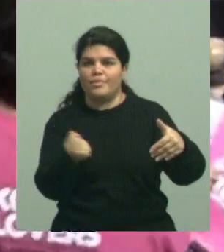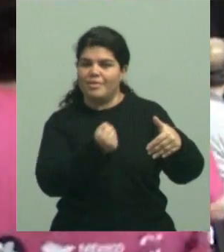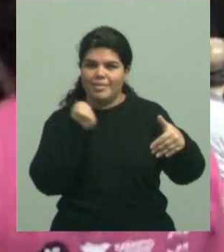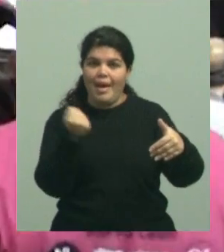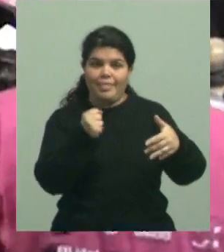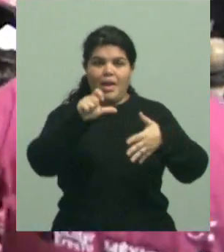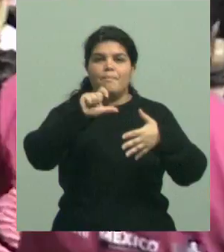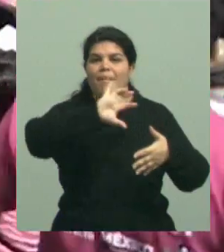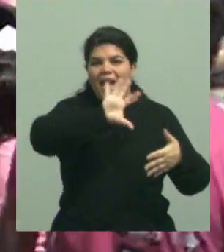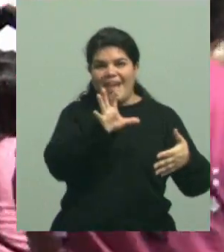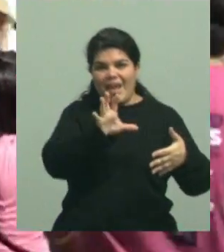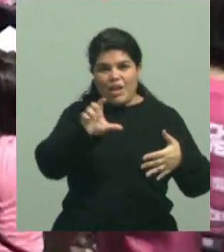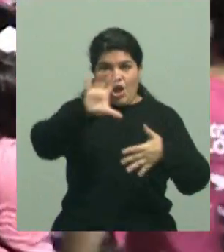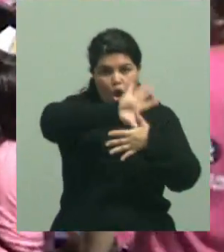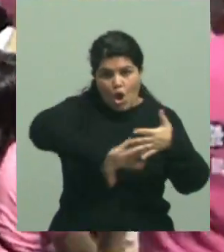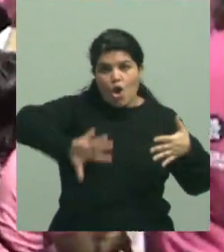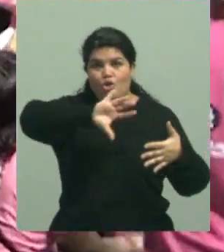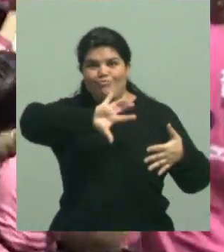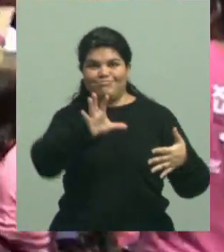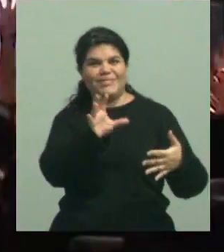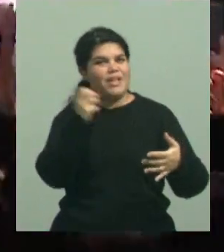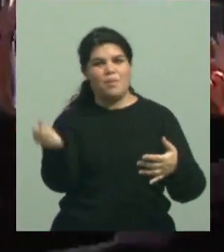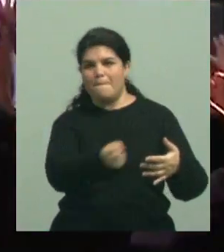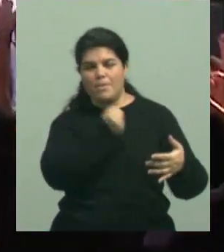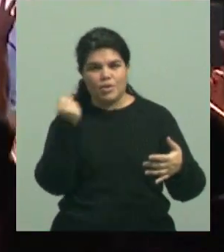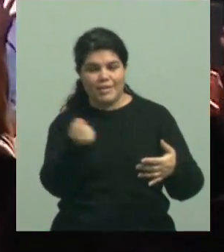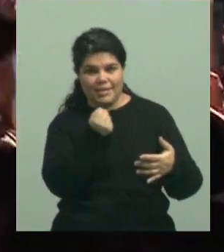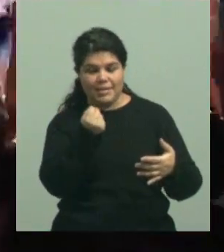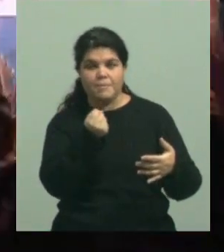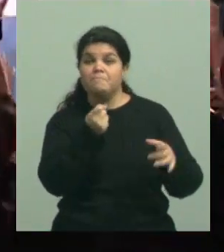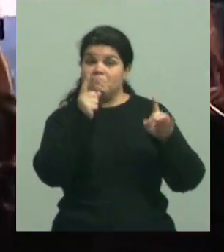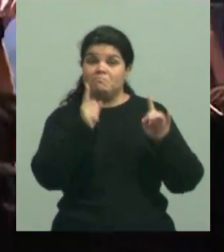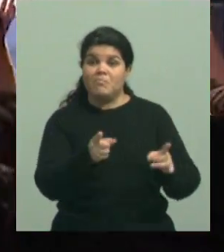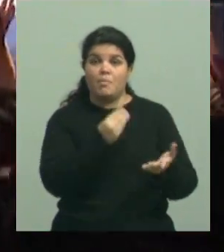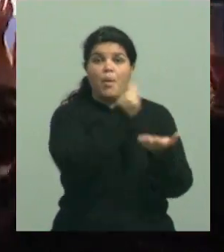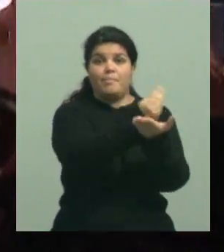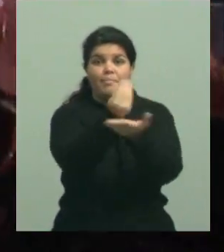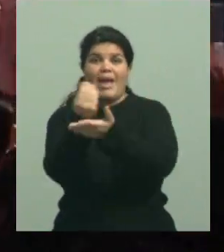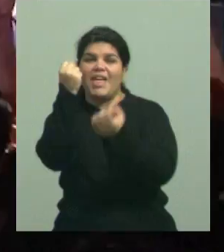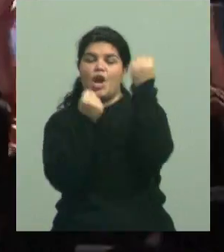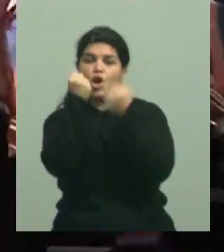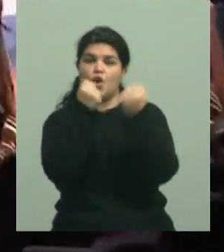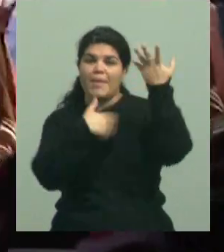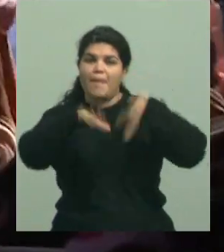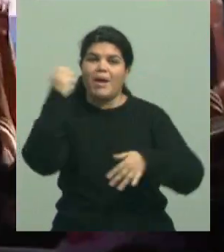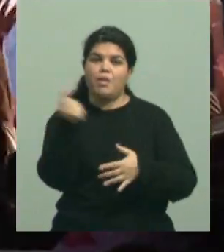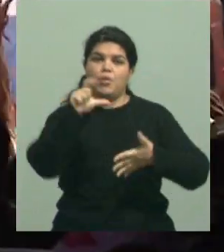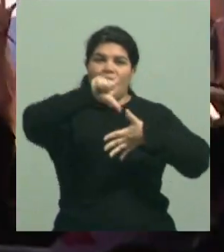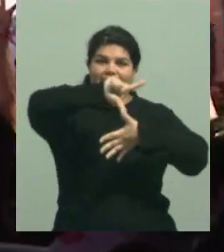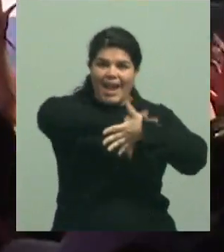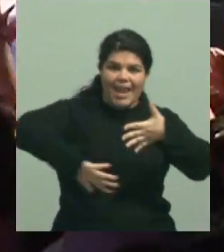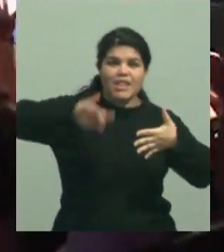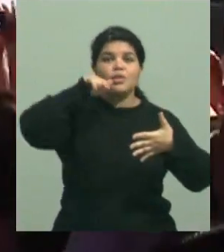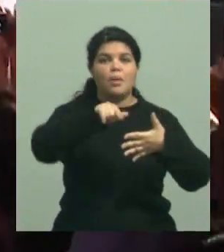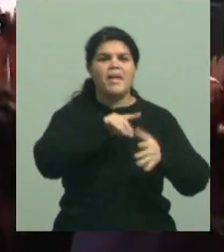la región, sobre todo entendiendo también las cabezas de las principales economías a nivel latinoamericano, dónde